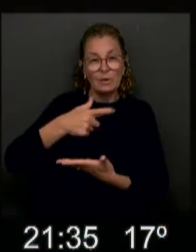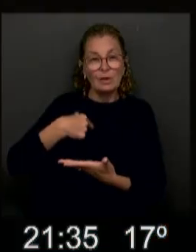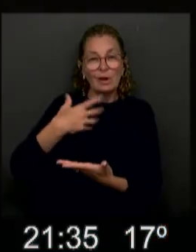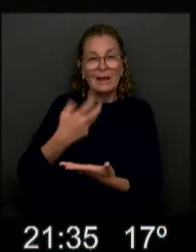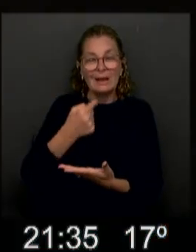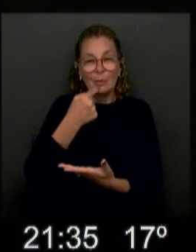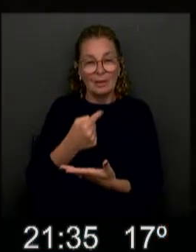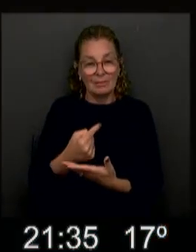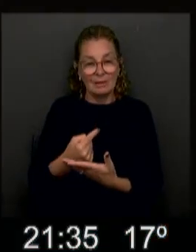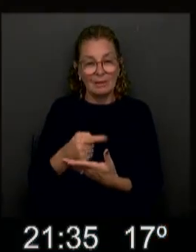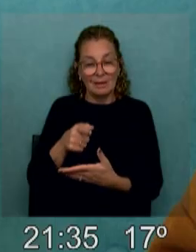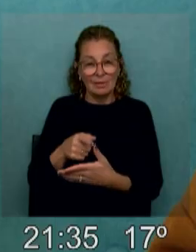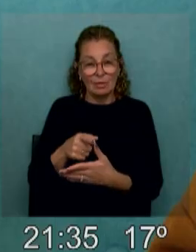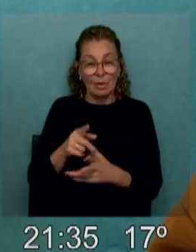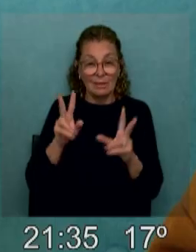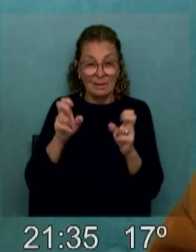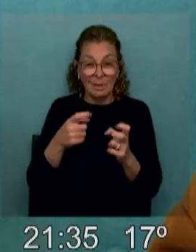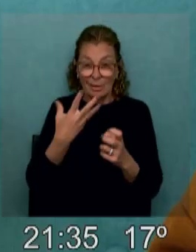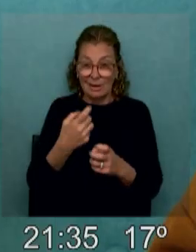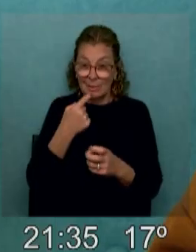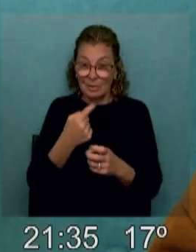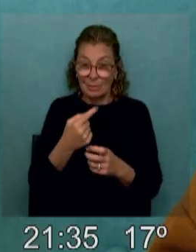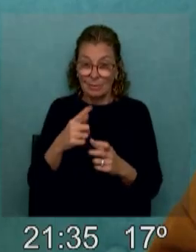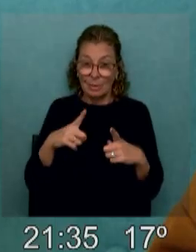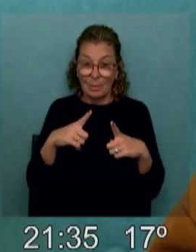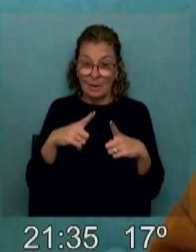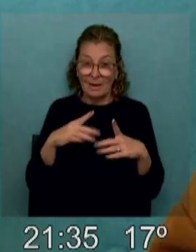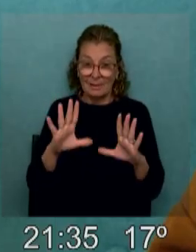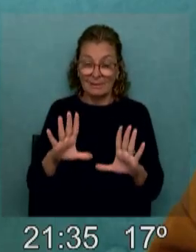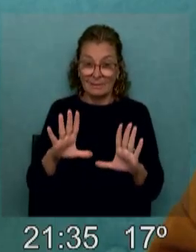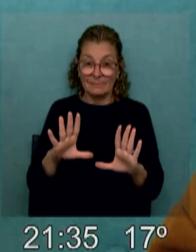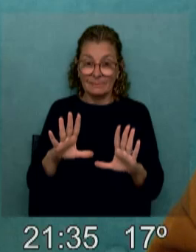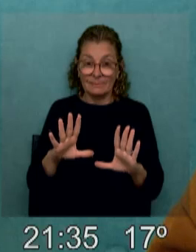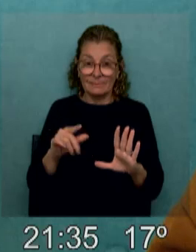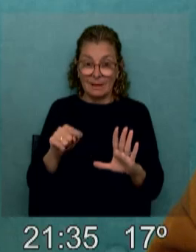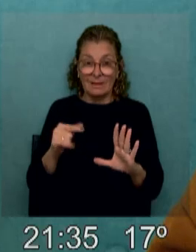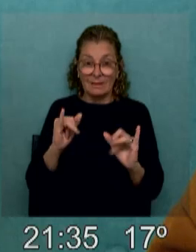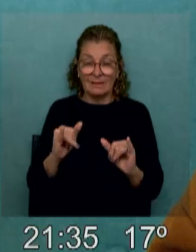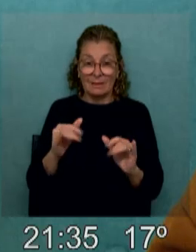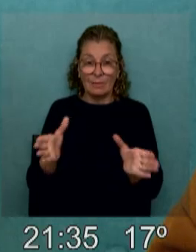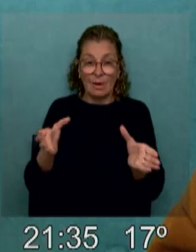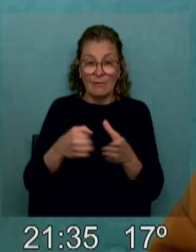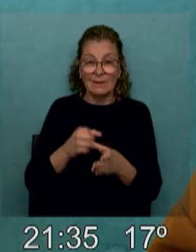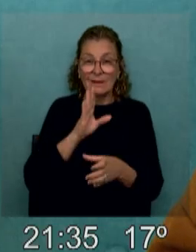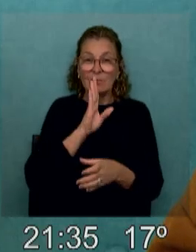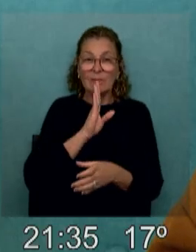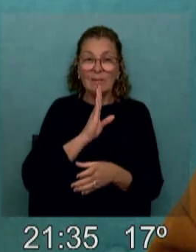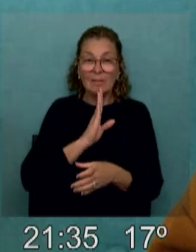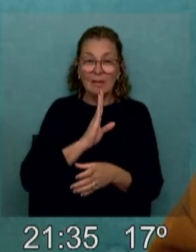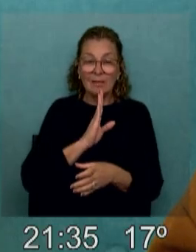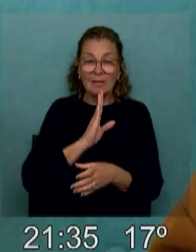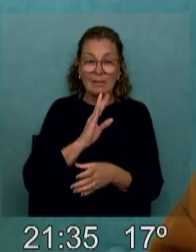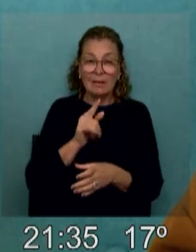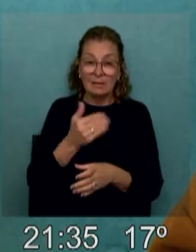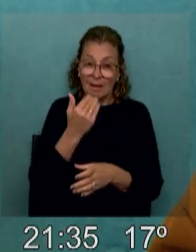decir. Es esto lo que queremos decir, porque si no tenemos que esperar. Y creo que ahí sí, la banda tiene una paciencia que la verdad se